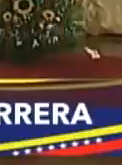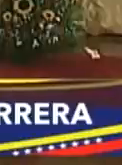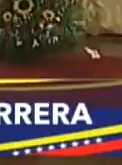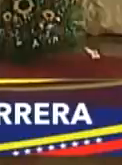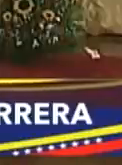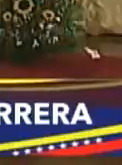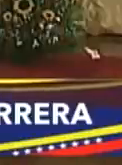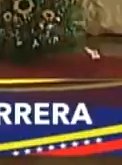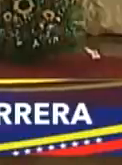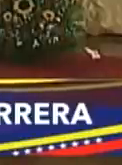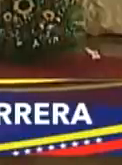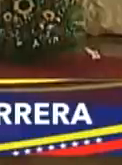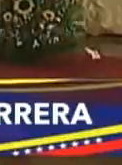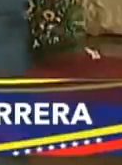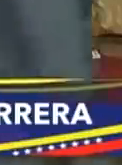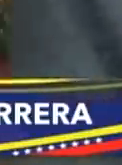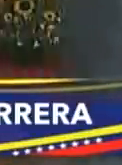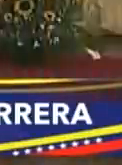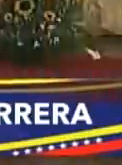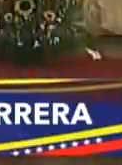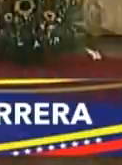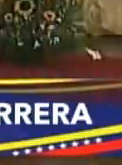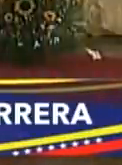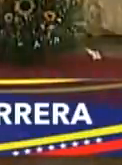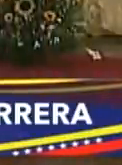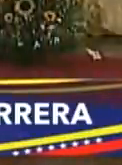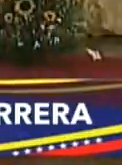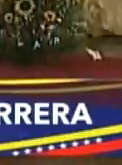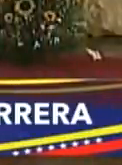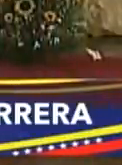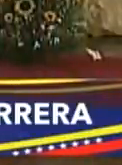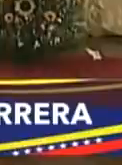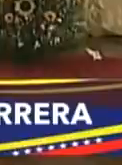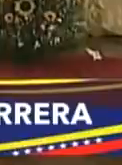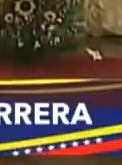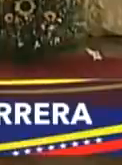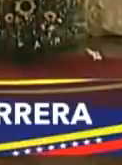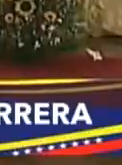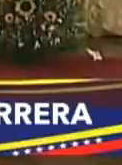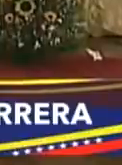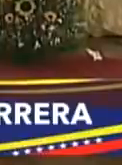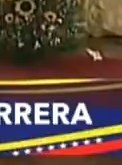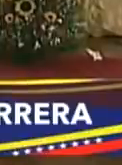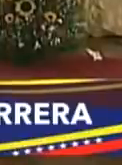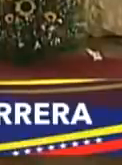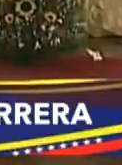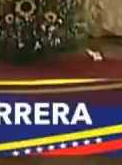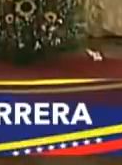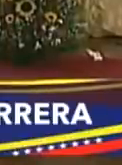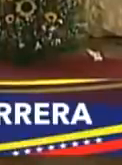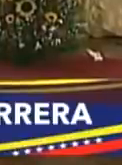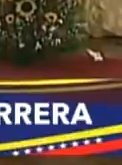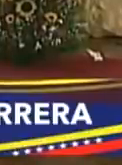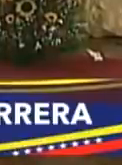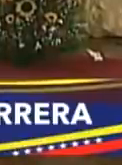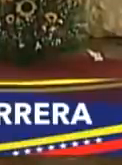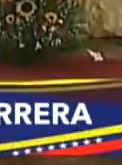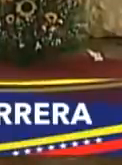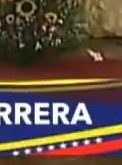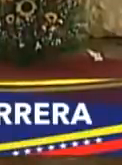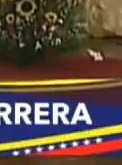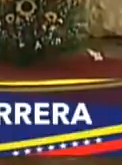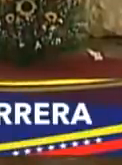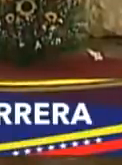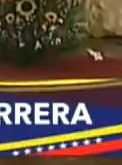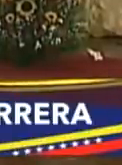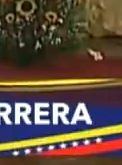Recibe Simón Herrera, hijo, en compañía de su esposa Aimé García y acompañando también Yanixa